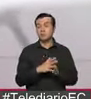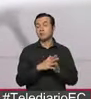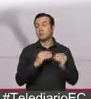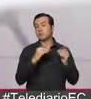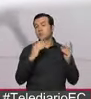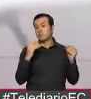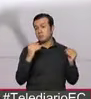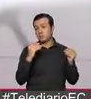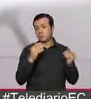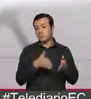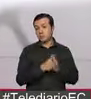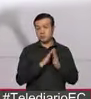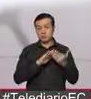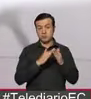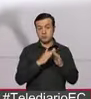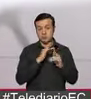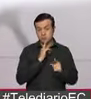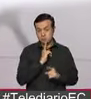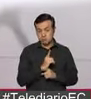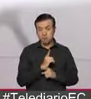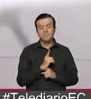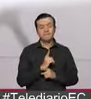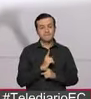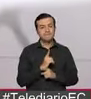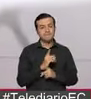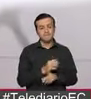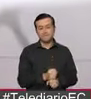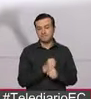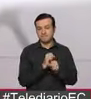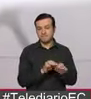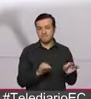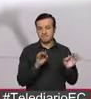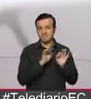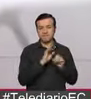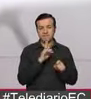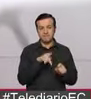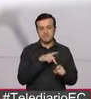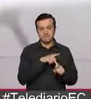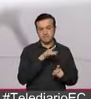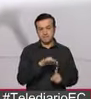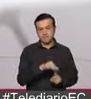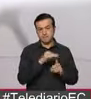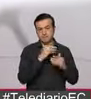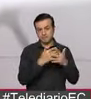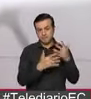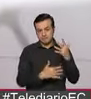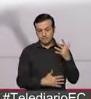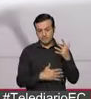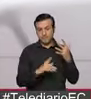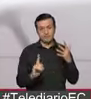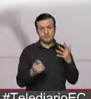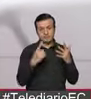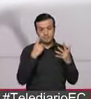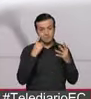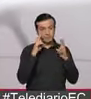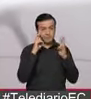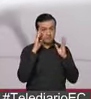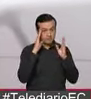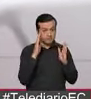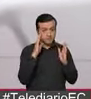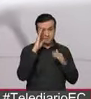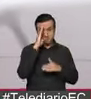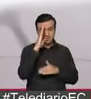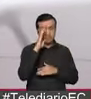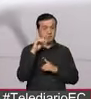reclamadas por la comunidad entonces la seguridad necesita especialización y su especialización y no solamente de los